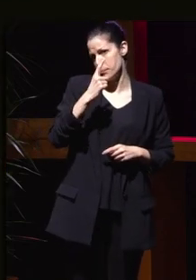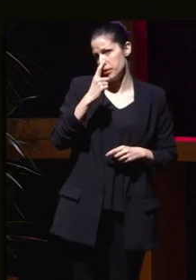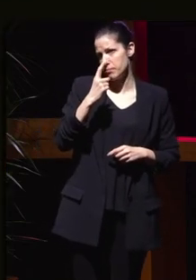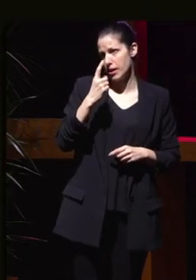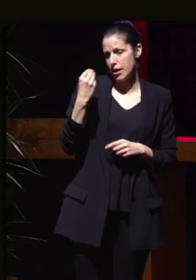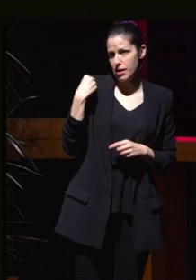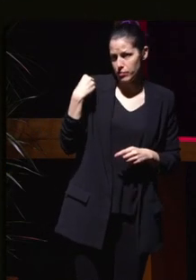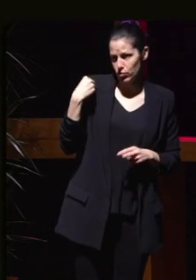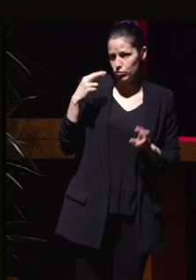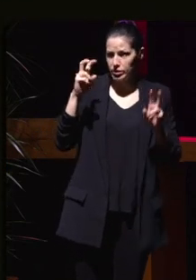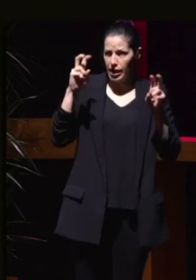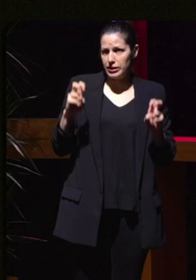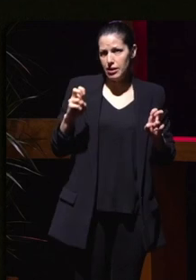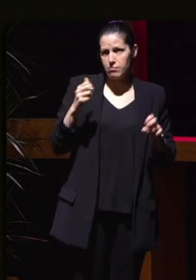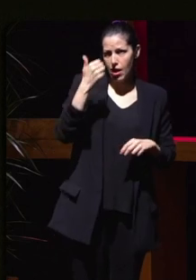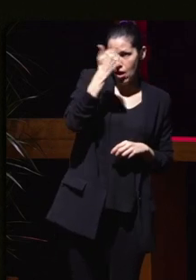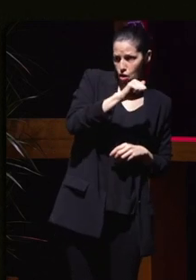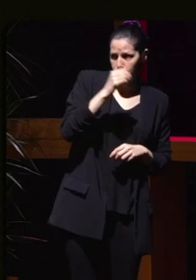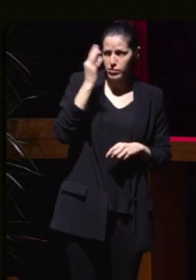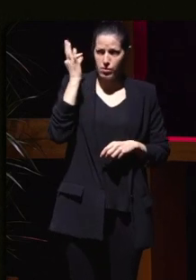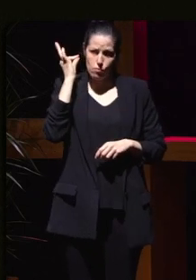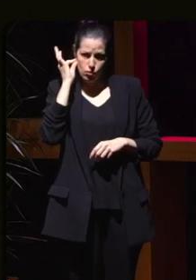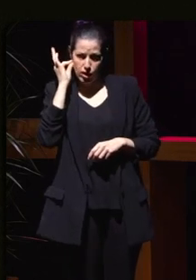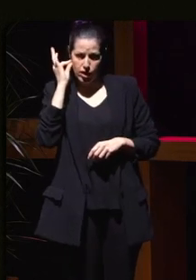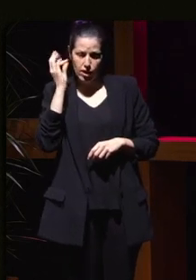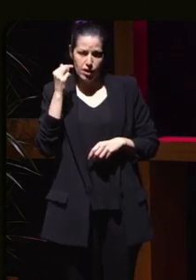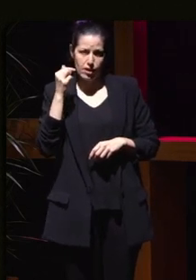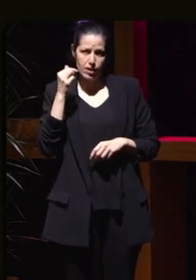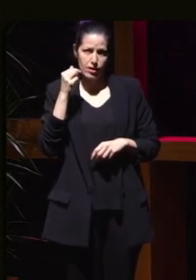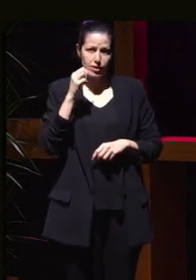o tema de paridad de narración pienso que la respuesta ya sabes